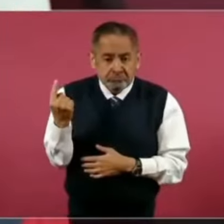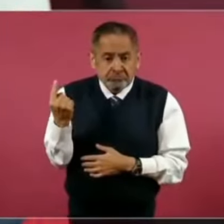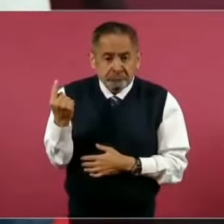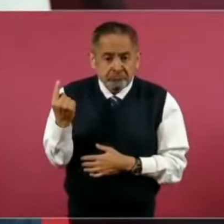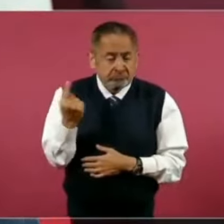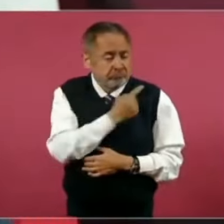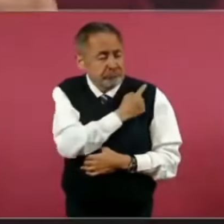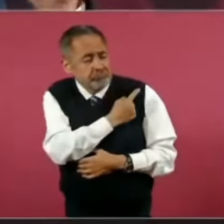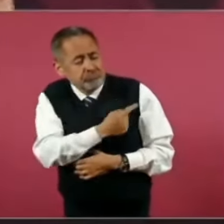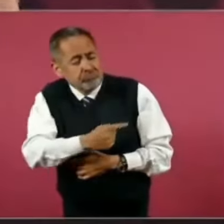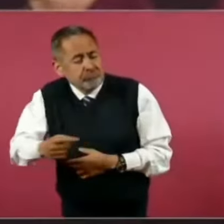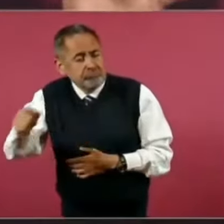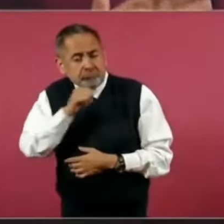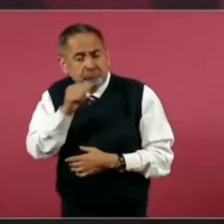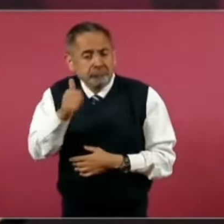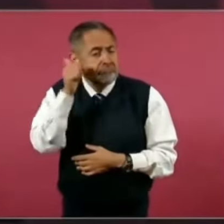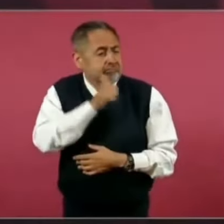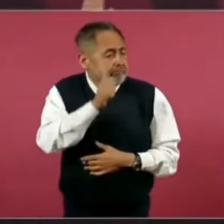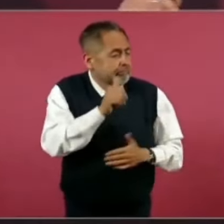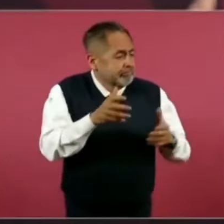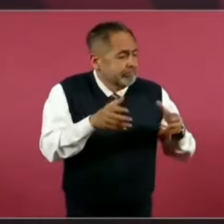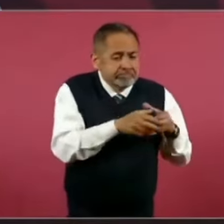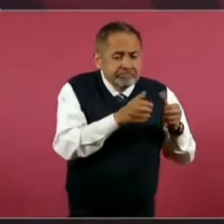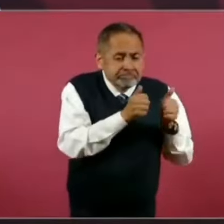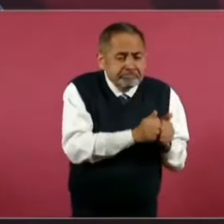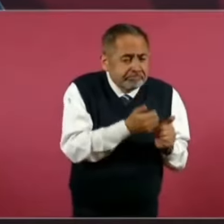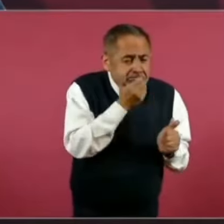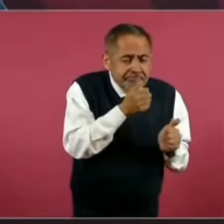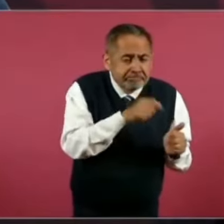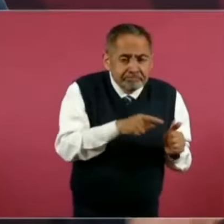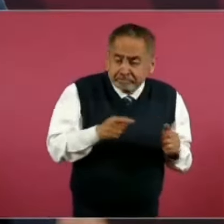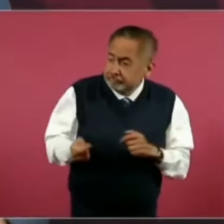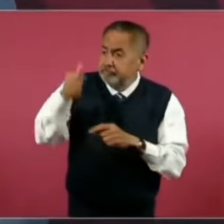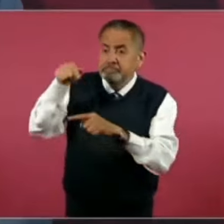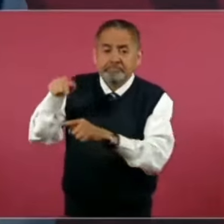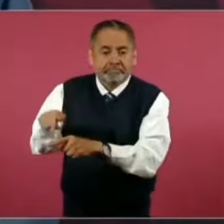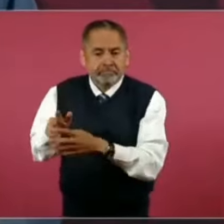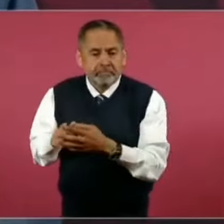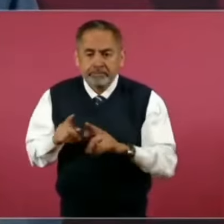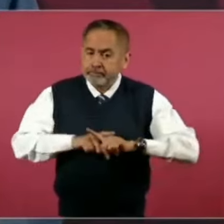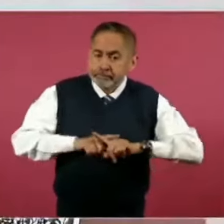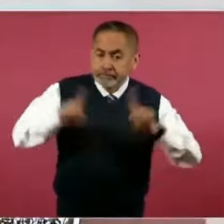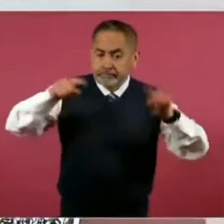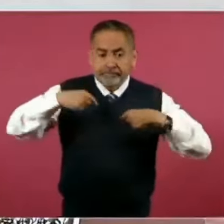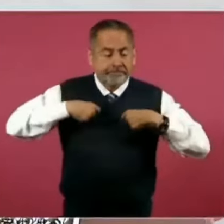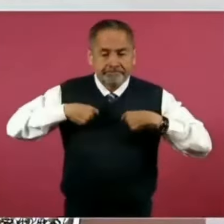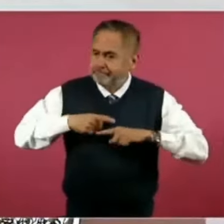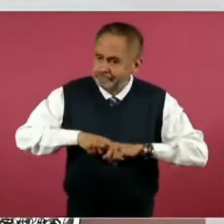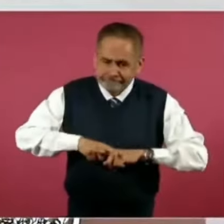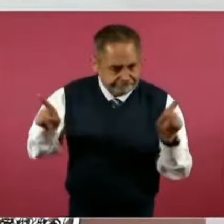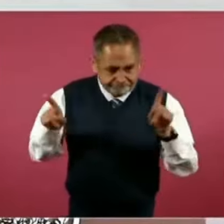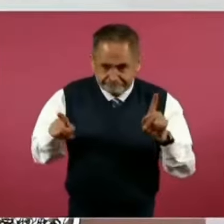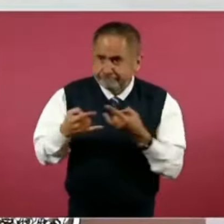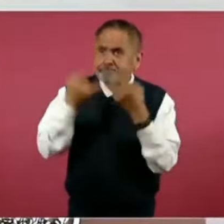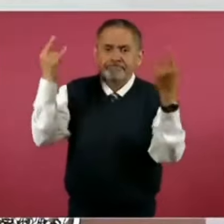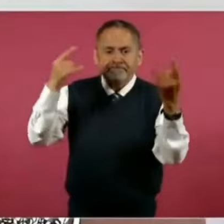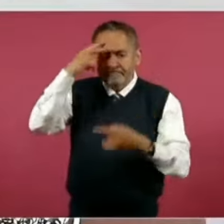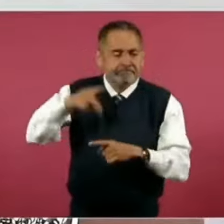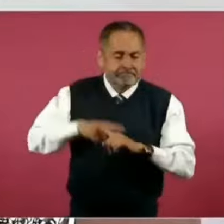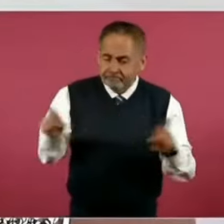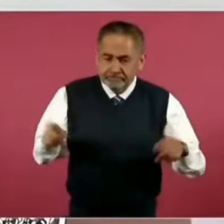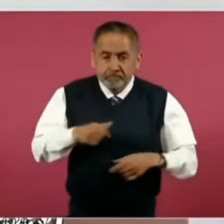Y siempre conservadores. En el caso nuestro, no. Juárez, el